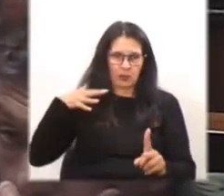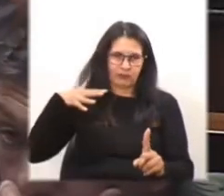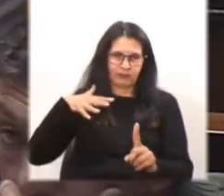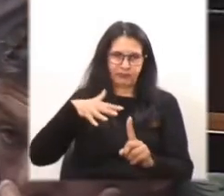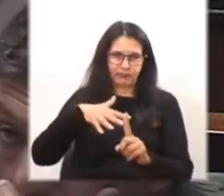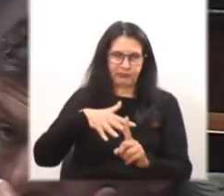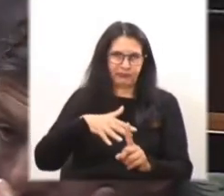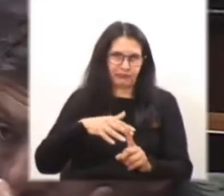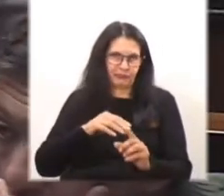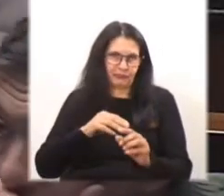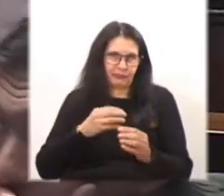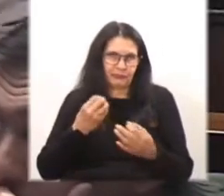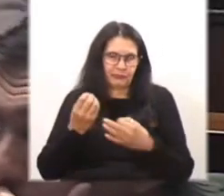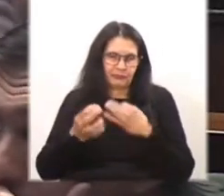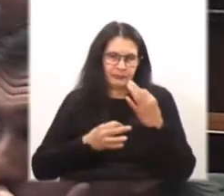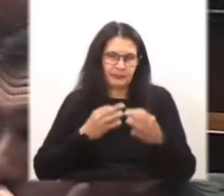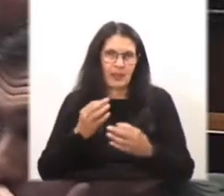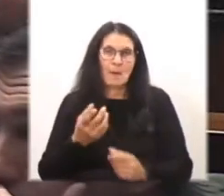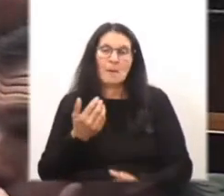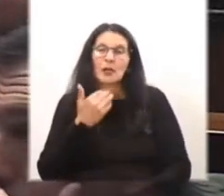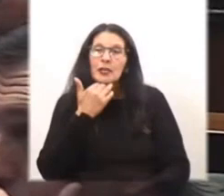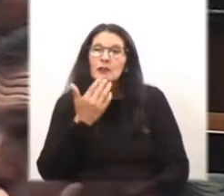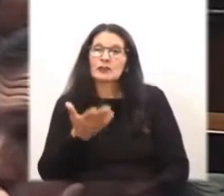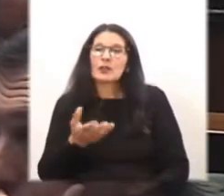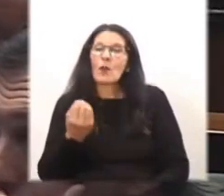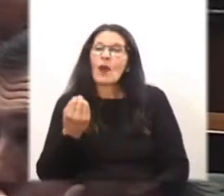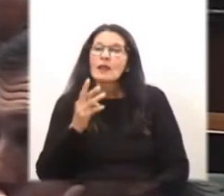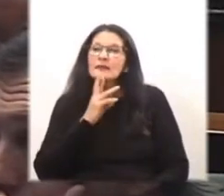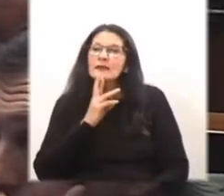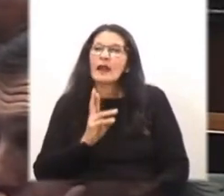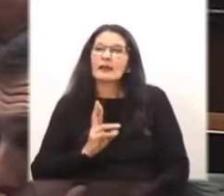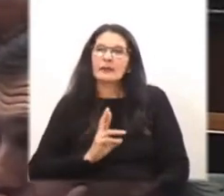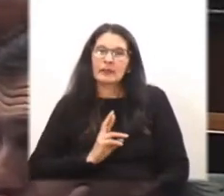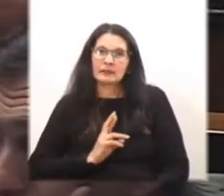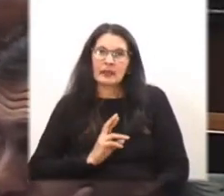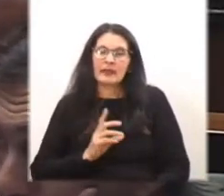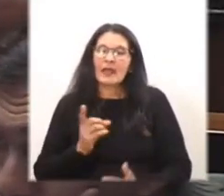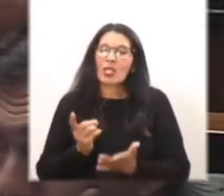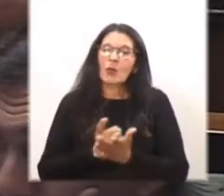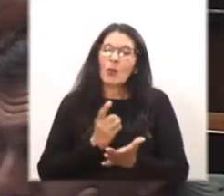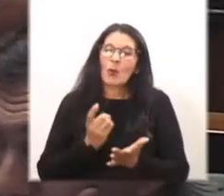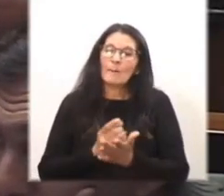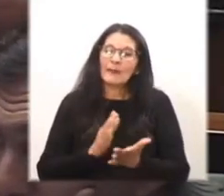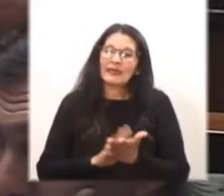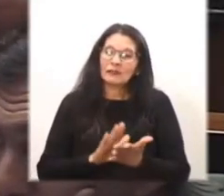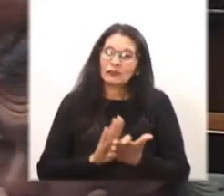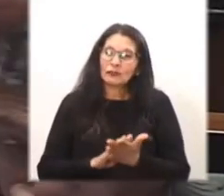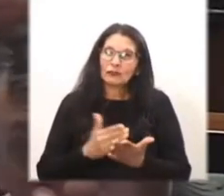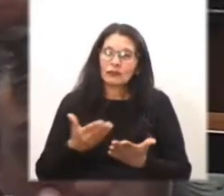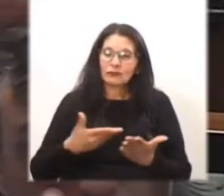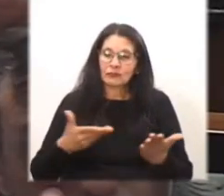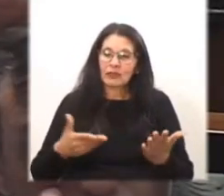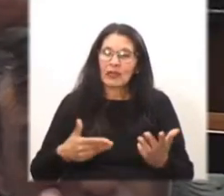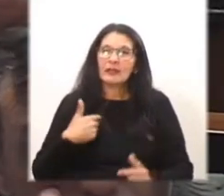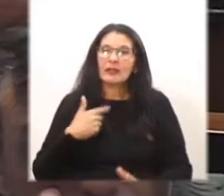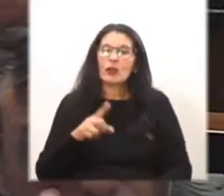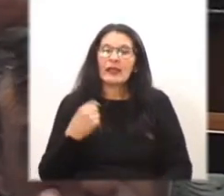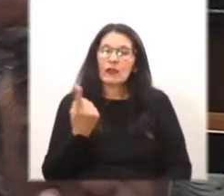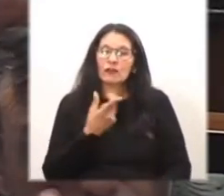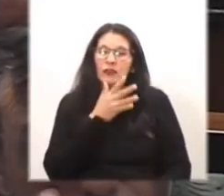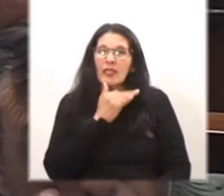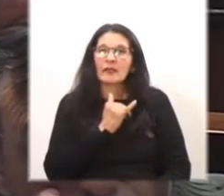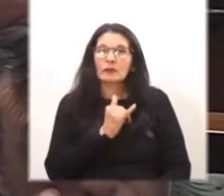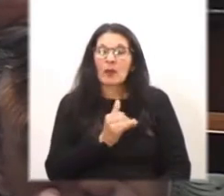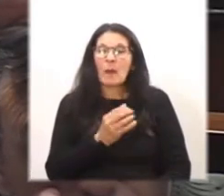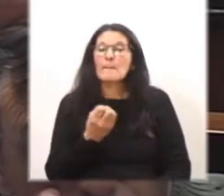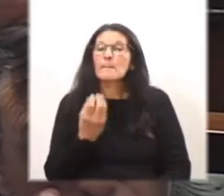no sé cuál va a ser el nivel de respuesta ni de documentación de lo que nosotros estamos denunciando.